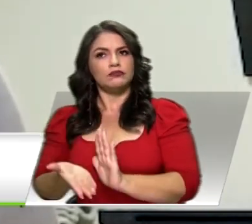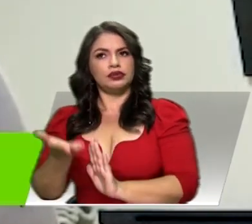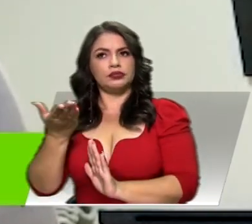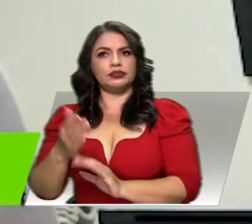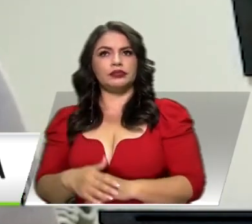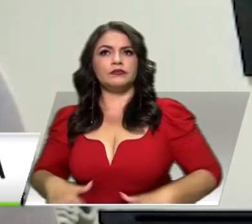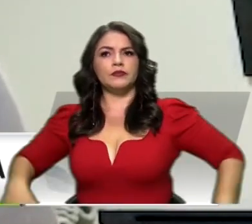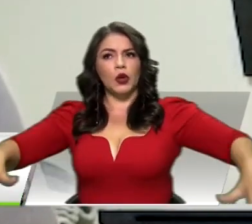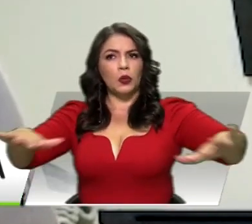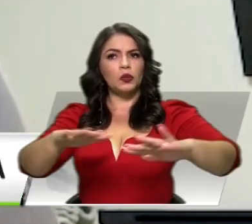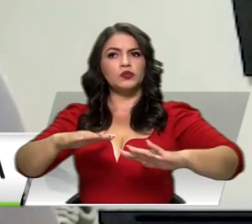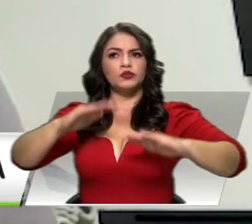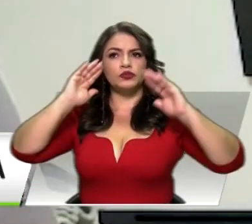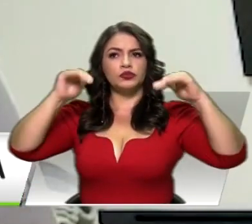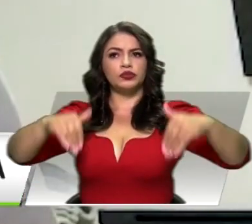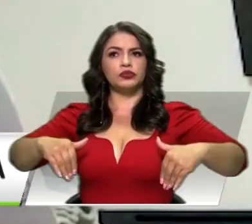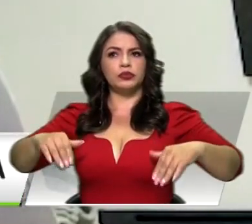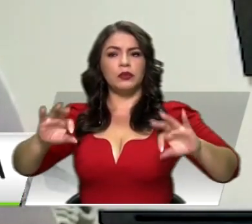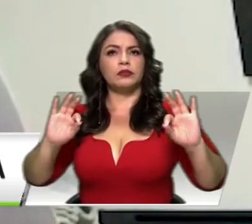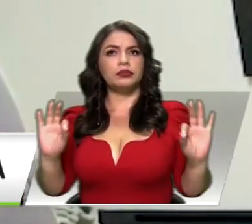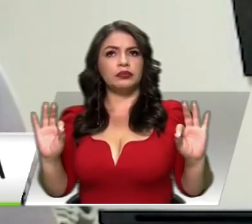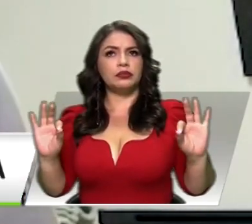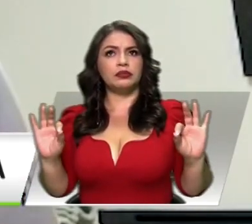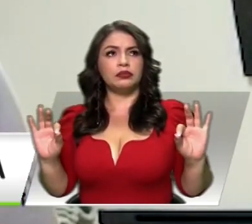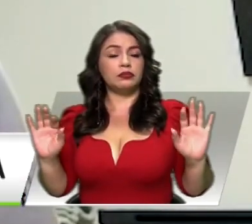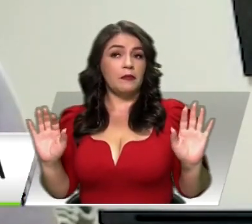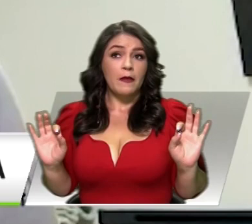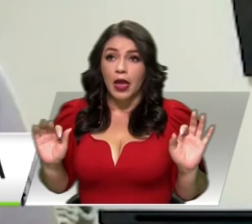zona muy privilegiada de la ciudad